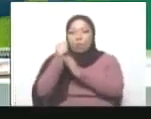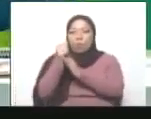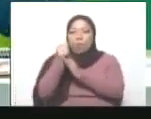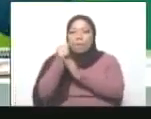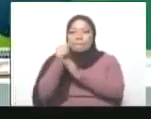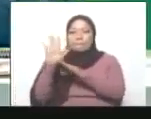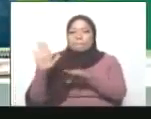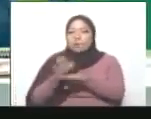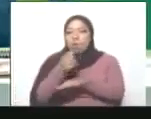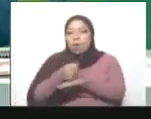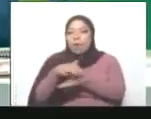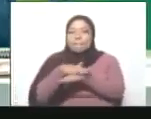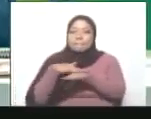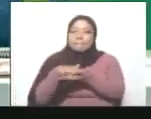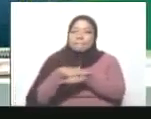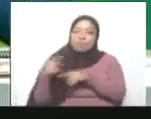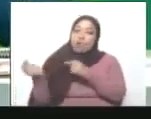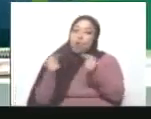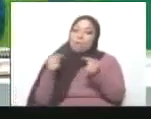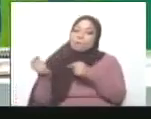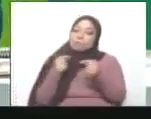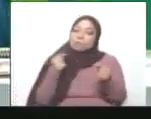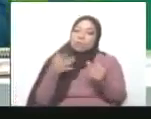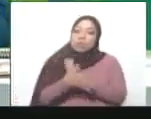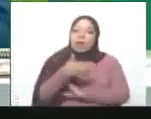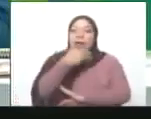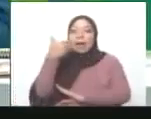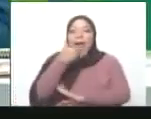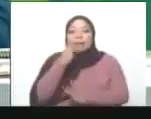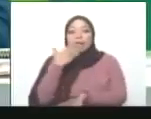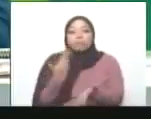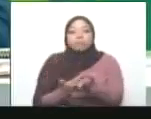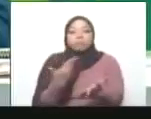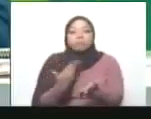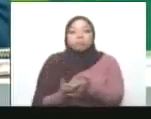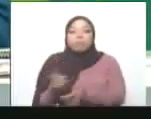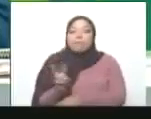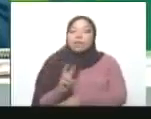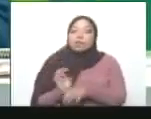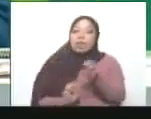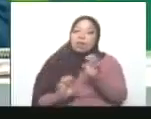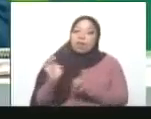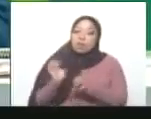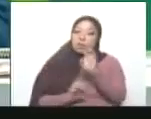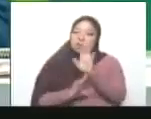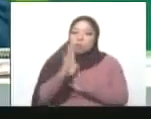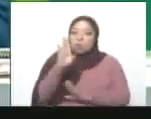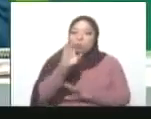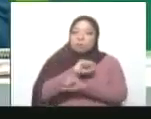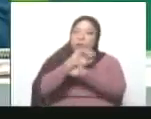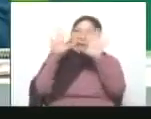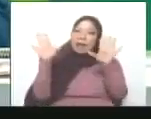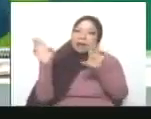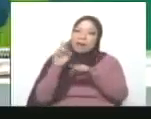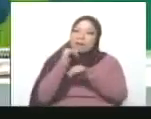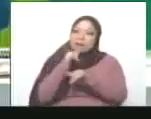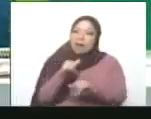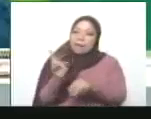primeros ministros a conversar con las cartas sobre la mesa Venezuela llevará una propuesta Clara y directa